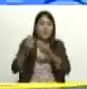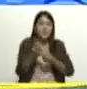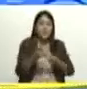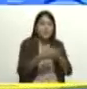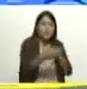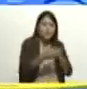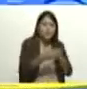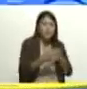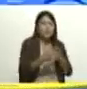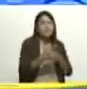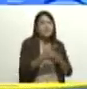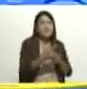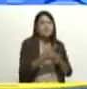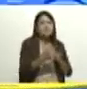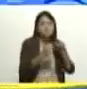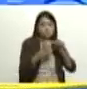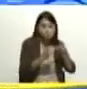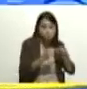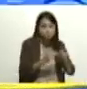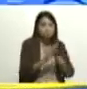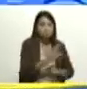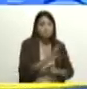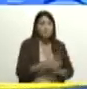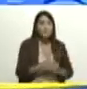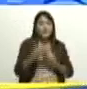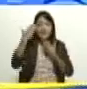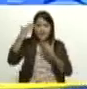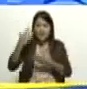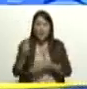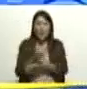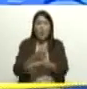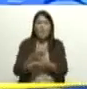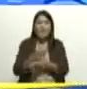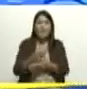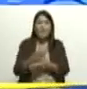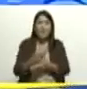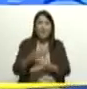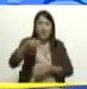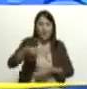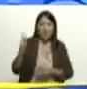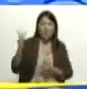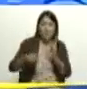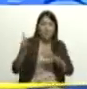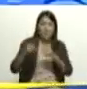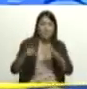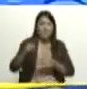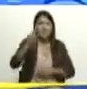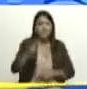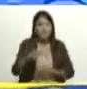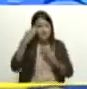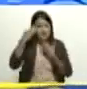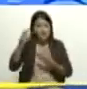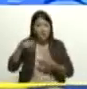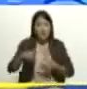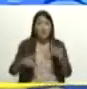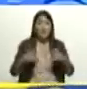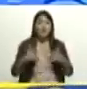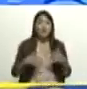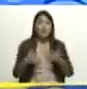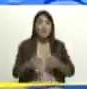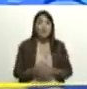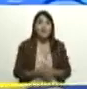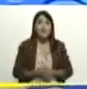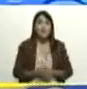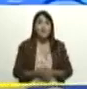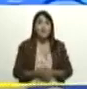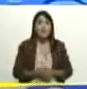economía bloqueada. Saludamos también la presencia de los gobernadores que nos acompañan en esta actividad de hoy, una actividad productiva